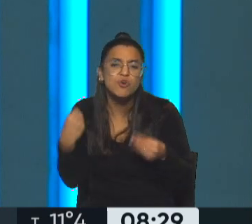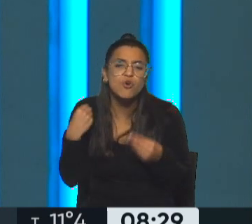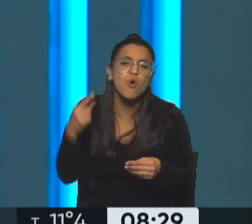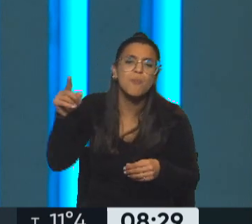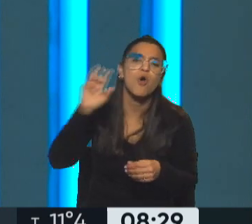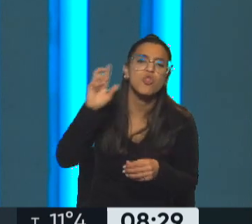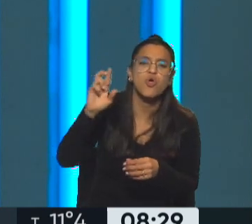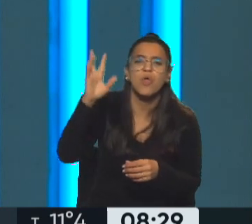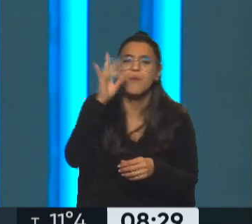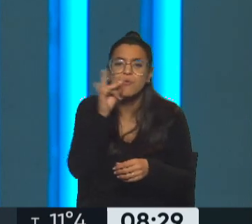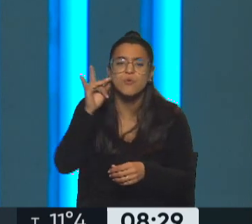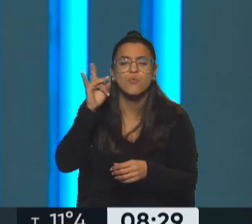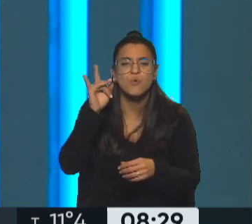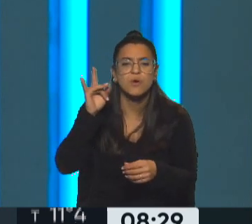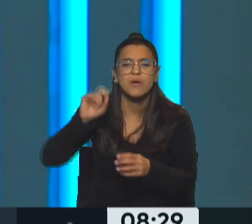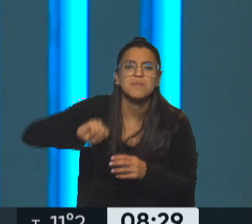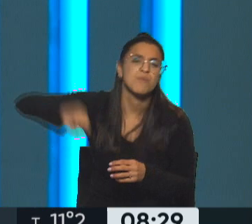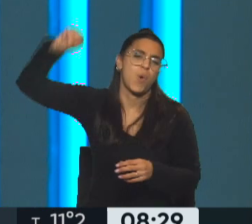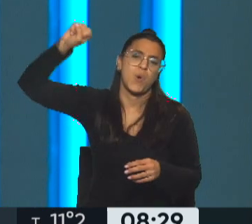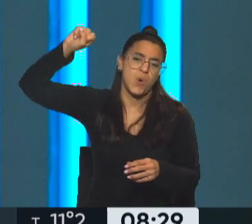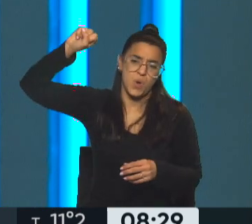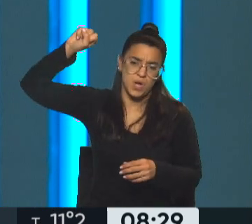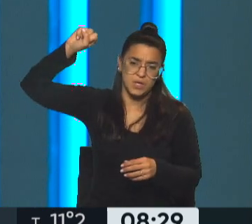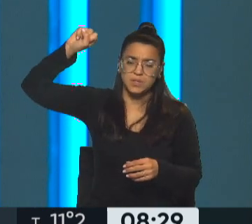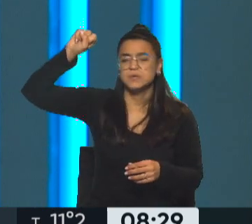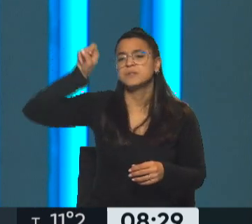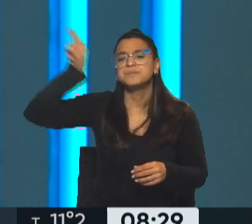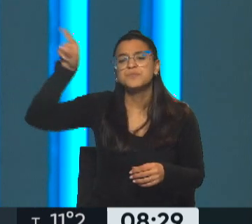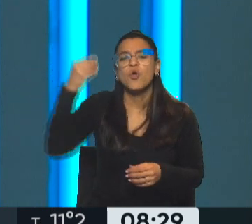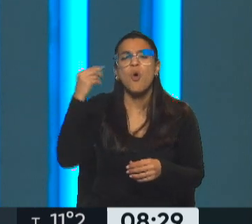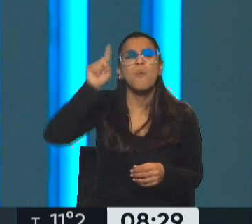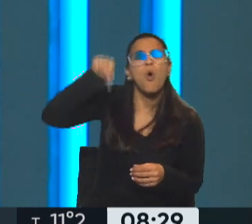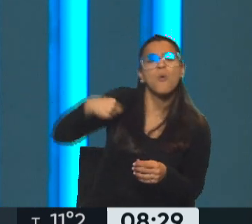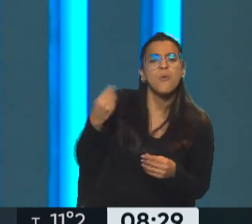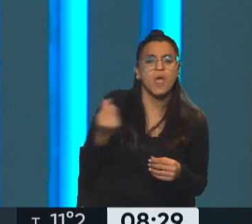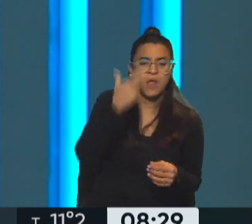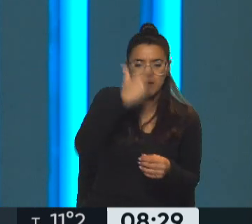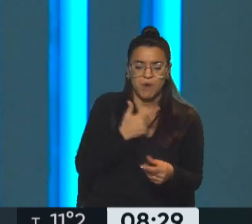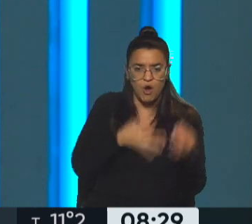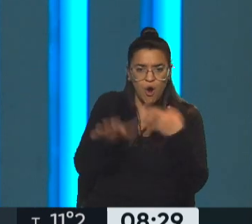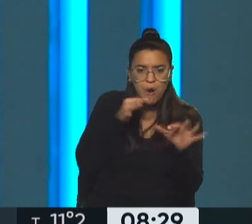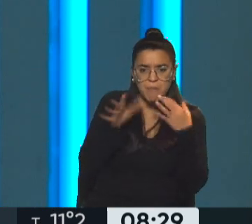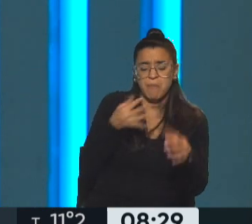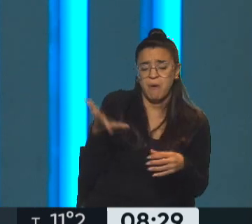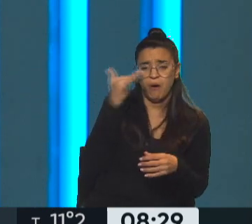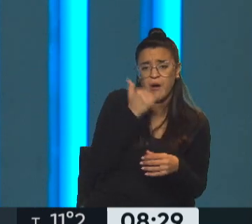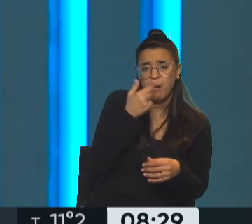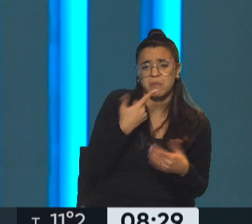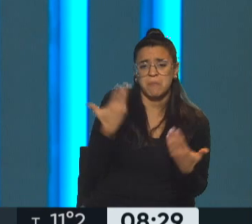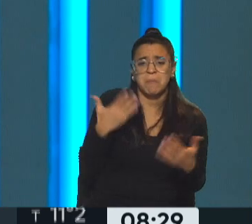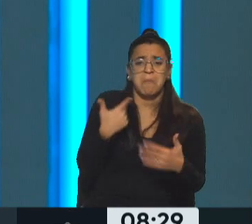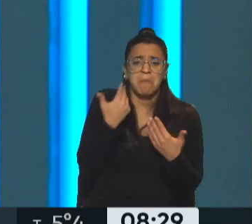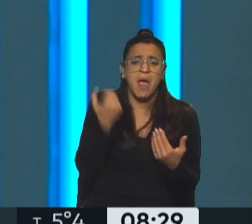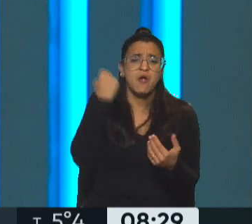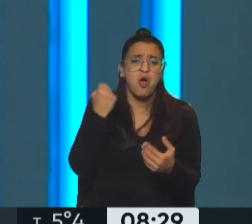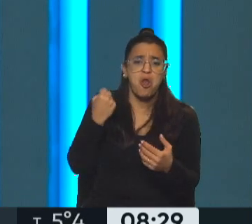ese dólar paralelo blue que pica, que creció tanto, impacta en ese comerciante que está en su día a día y posiblemente ni siga